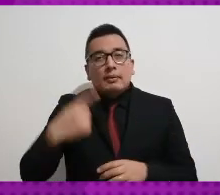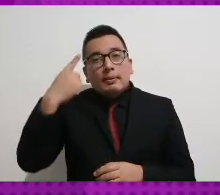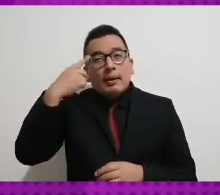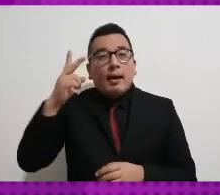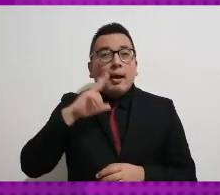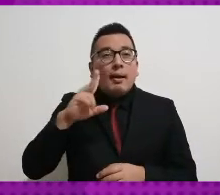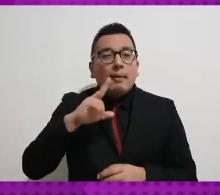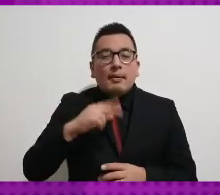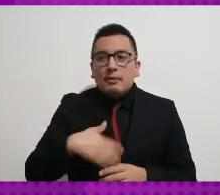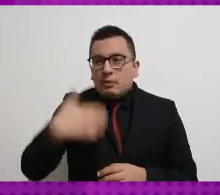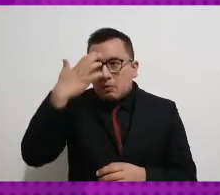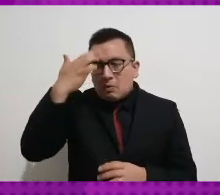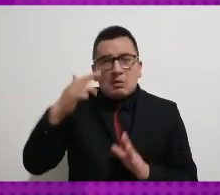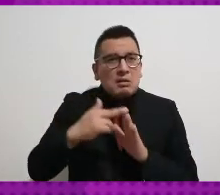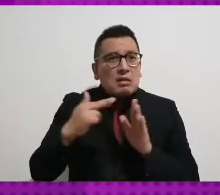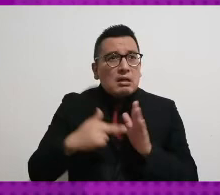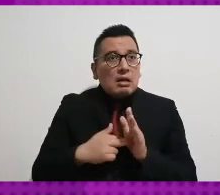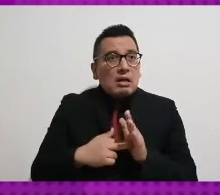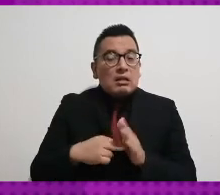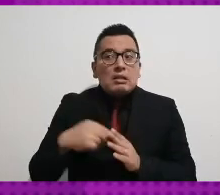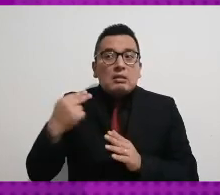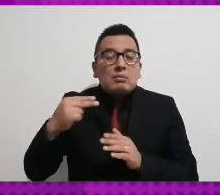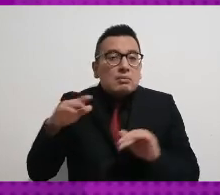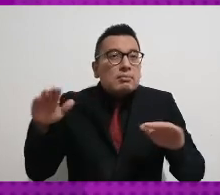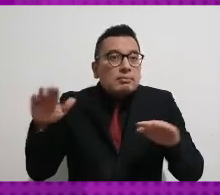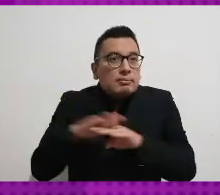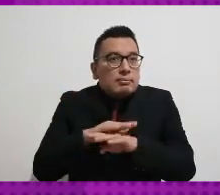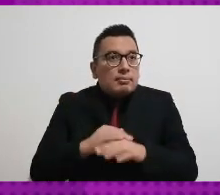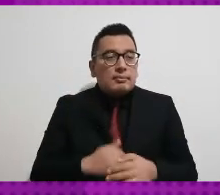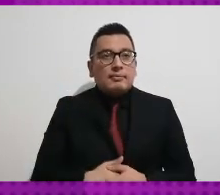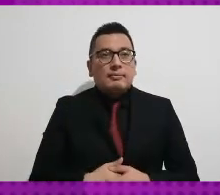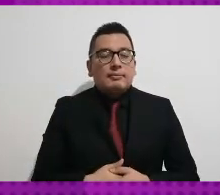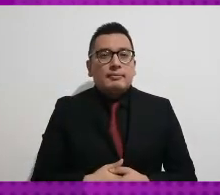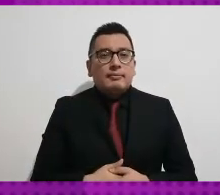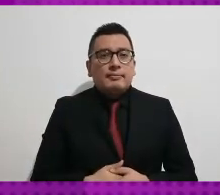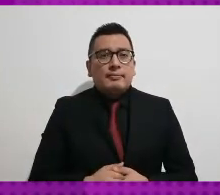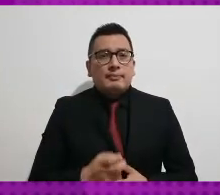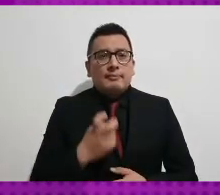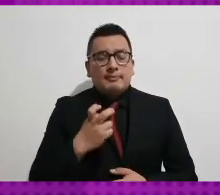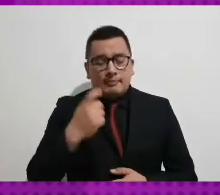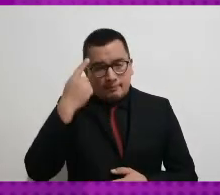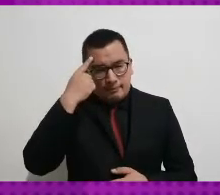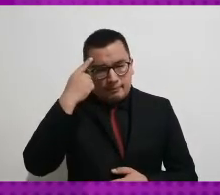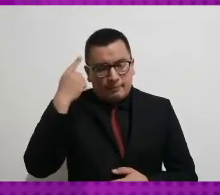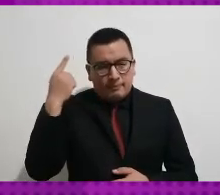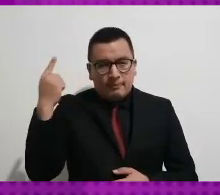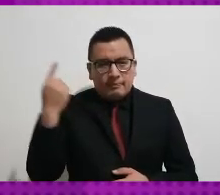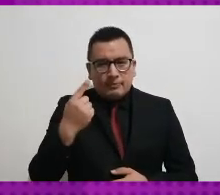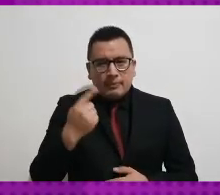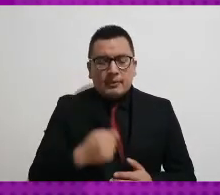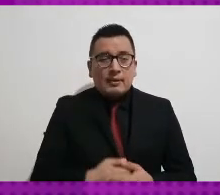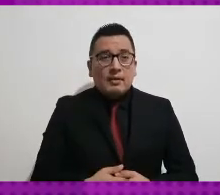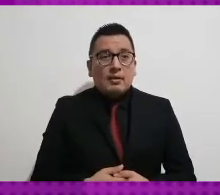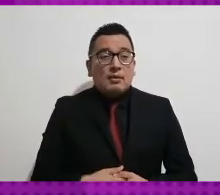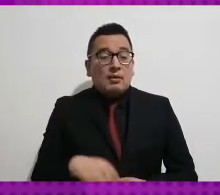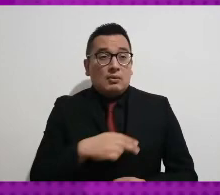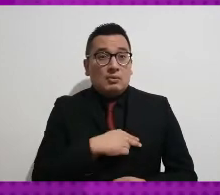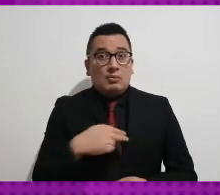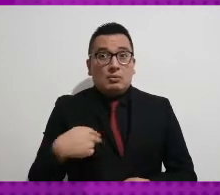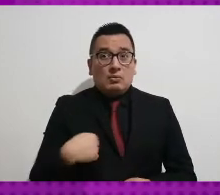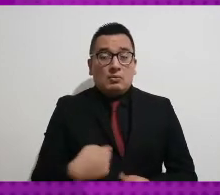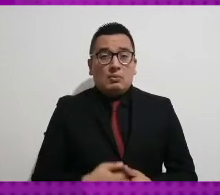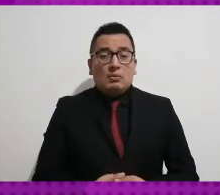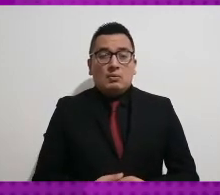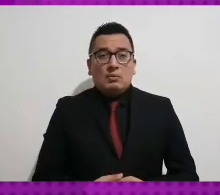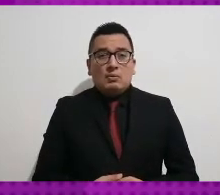de la ACIEM para convertirse en ACCIEM, de ser un lenguaje más incluyente para decir,